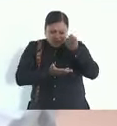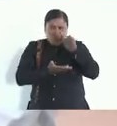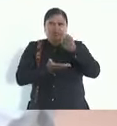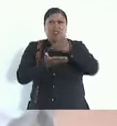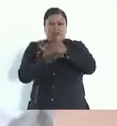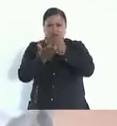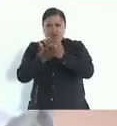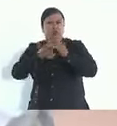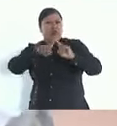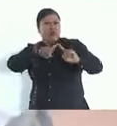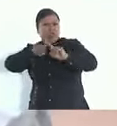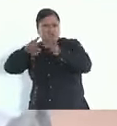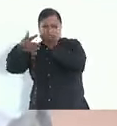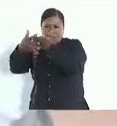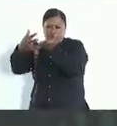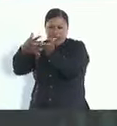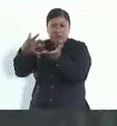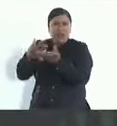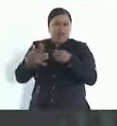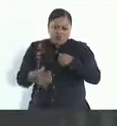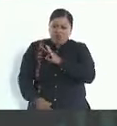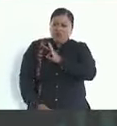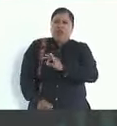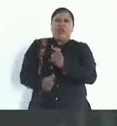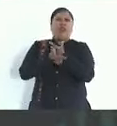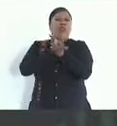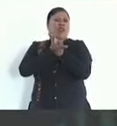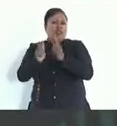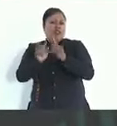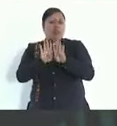presupuestales y tener la libertad para decidir,